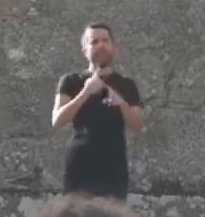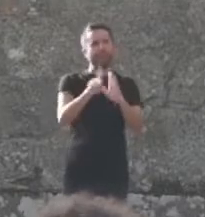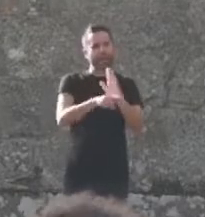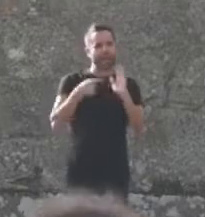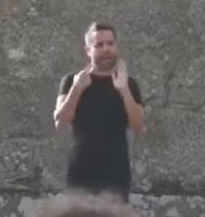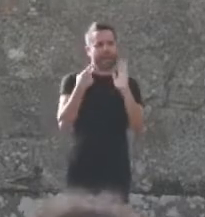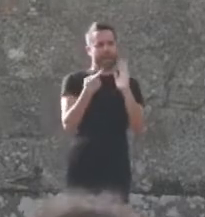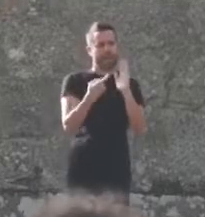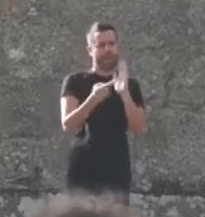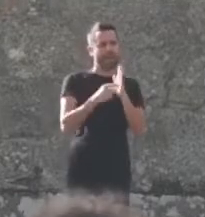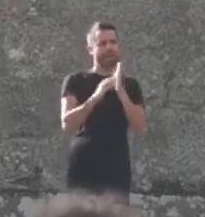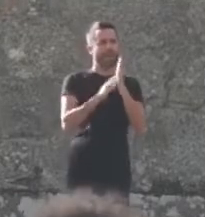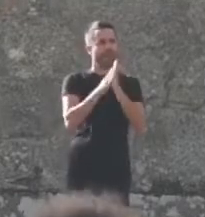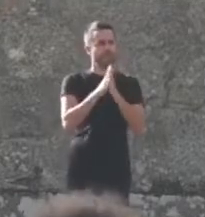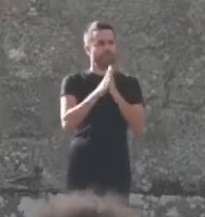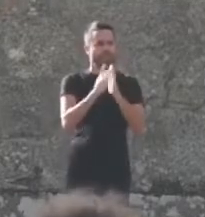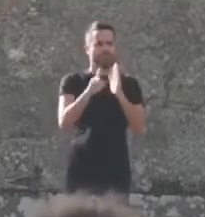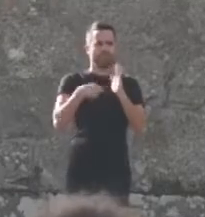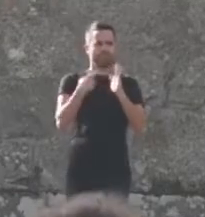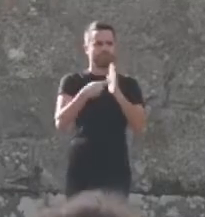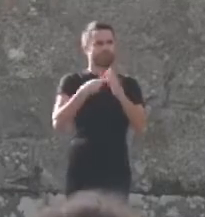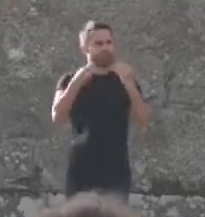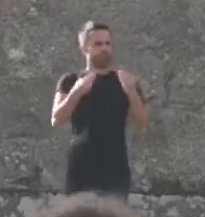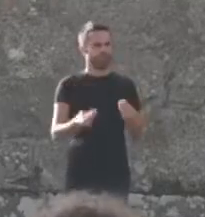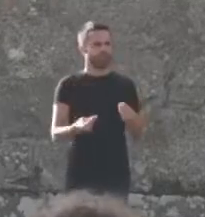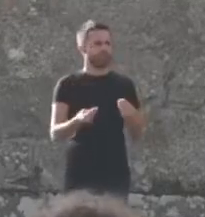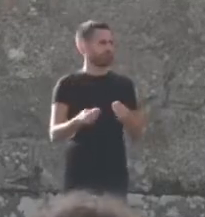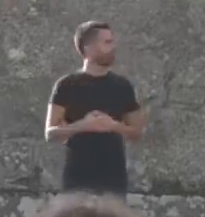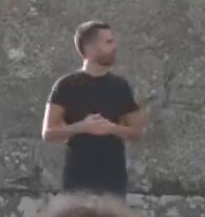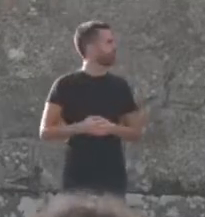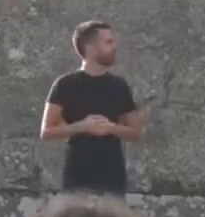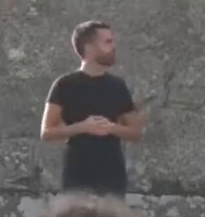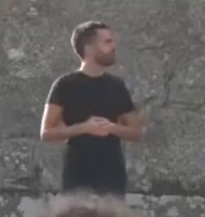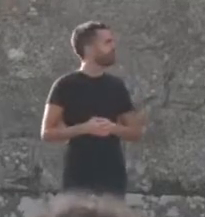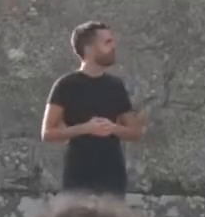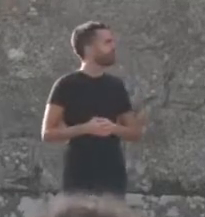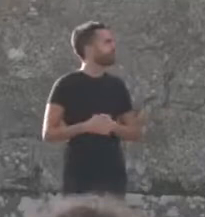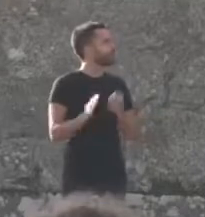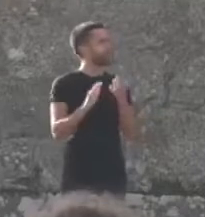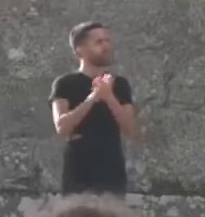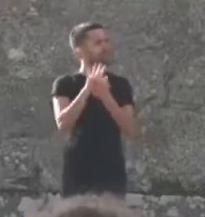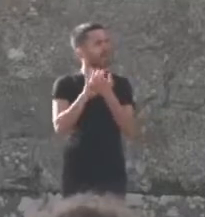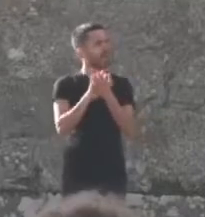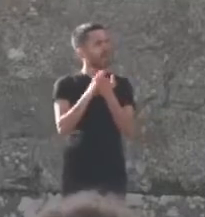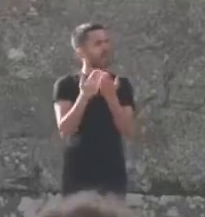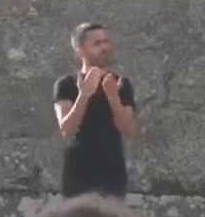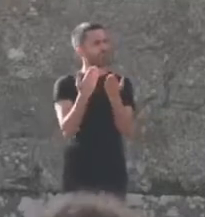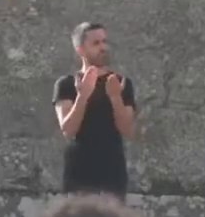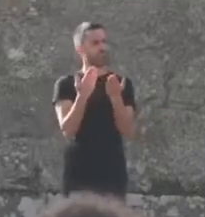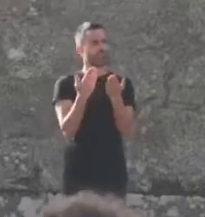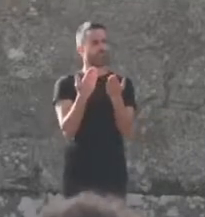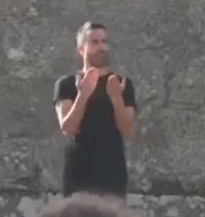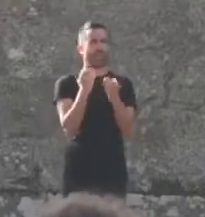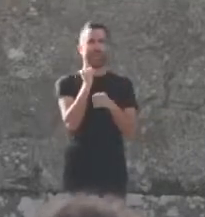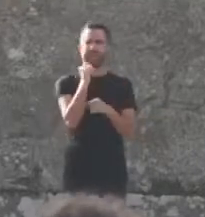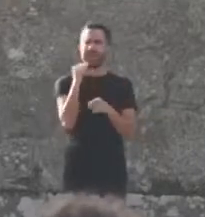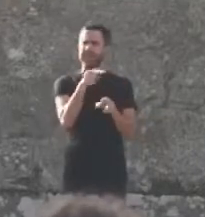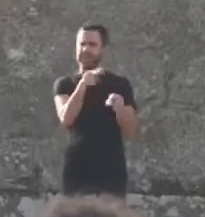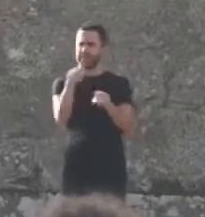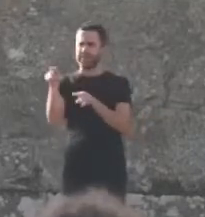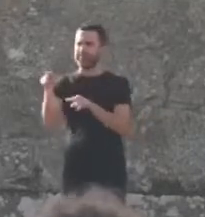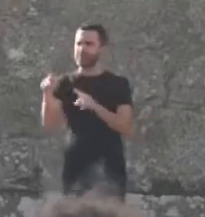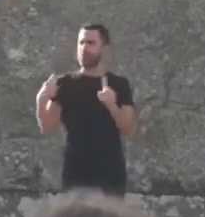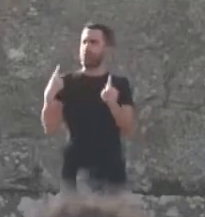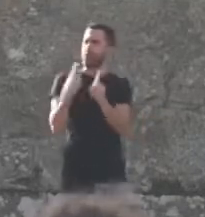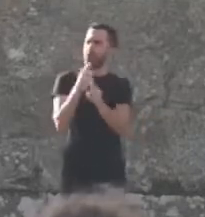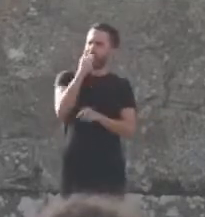lei ambiciosa, non? Estamos falando, a fin de contas, de crimes contra as persoas, non? Aquí,